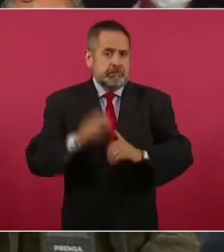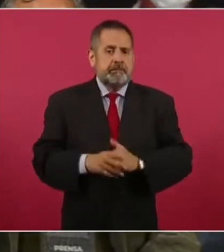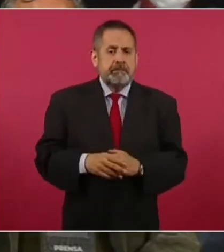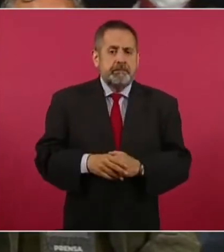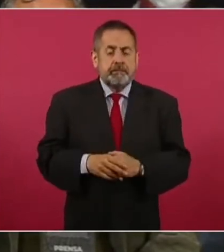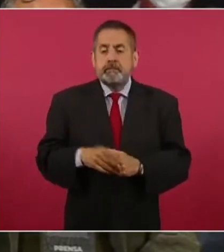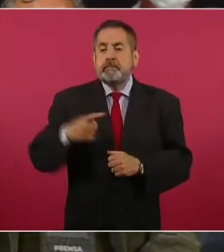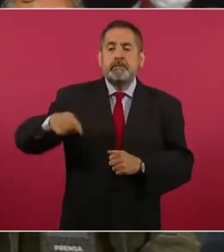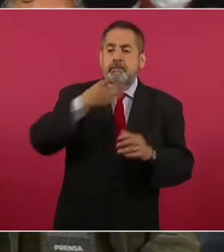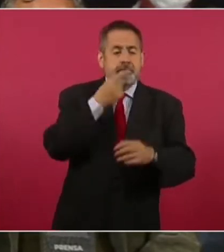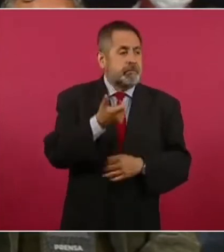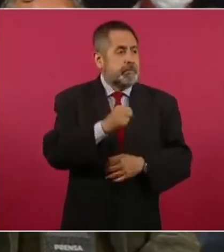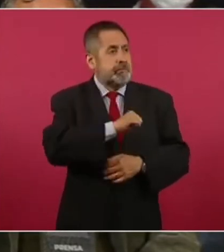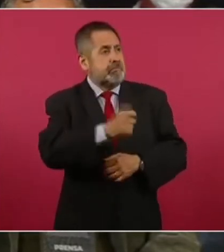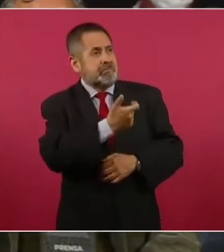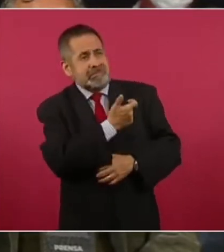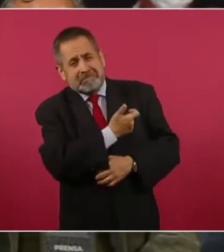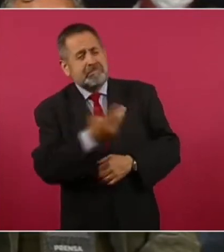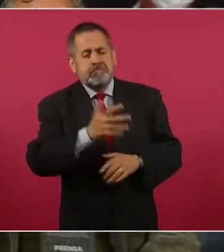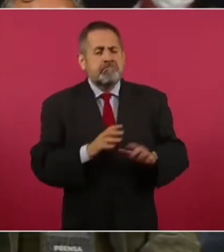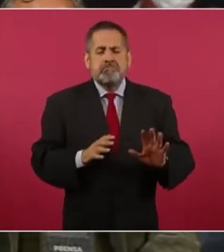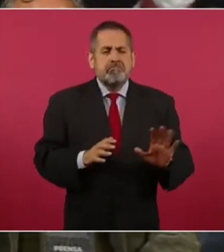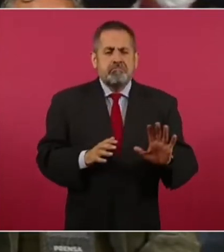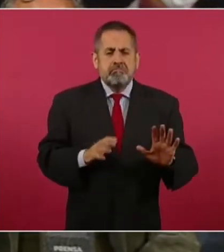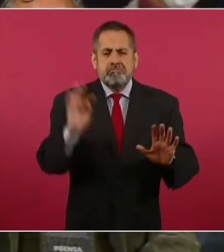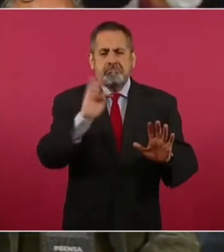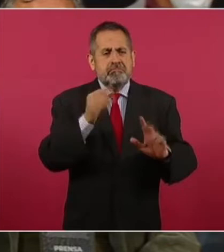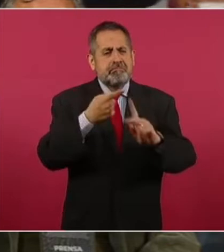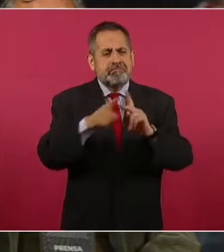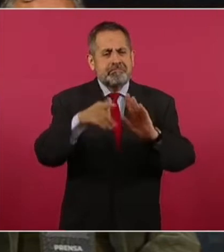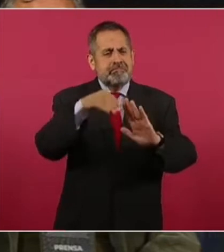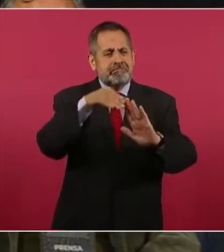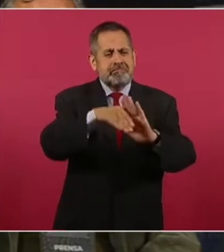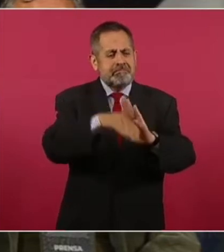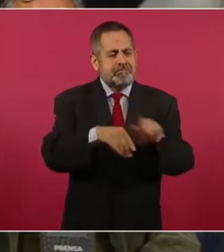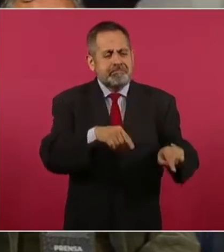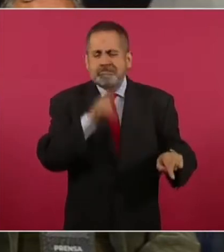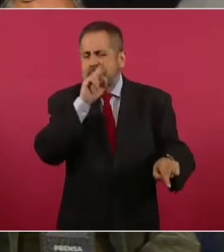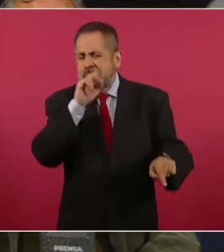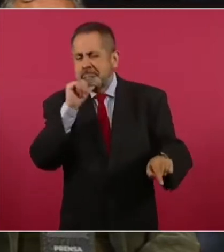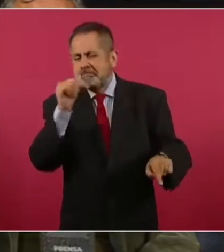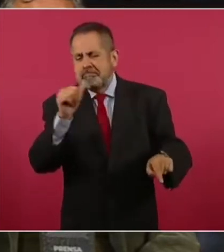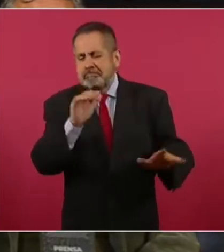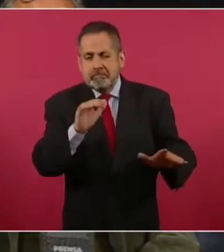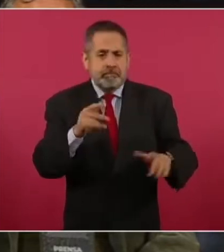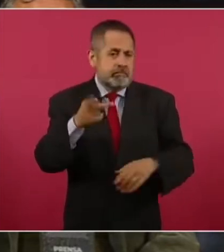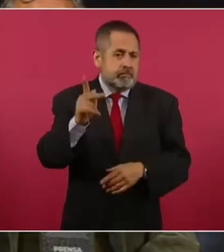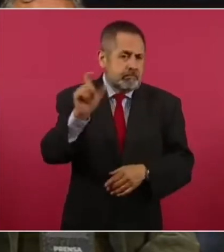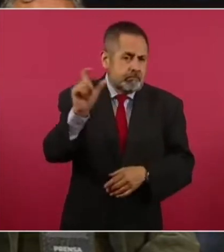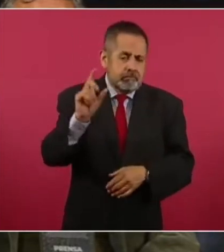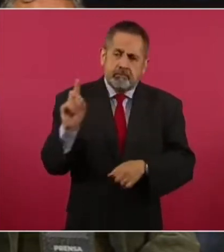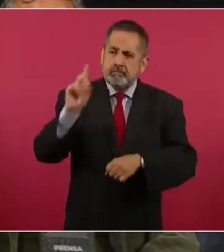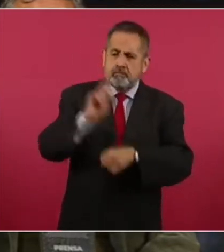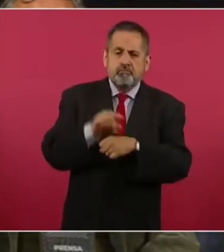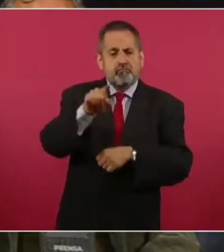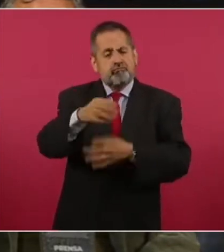inflación no se va a disparar, que incluso podría estar empezando a descender o no ser un preocupante. Sin embargo, ¿cuándo va a ser la fecha en la que